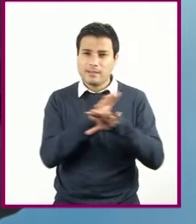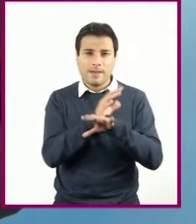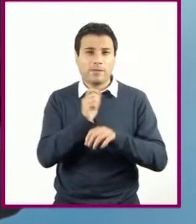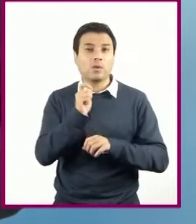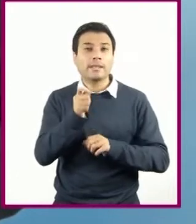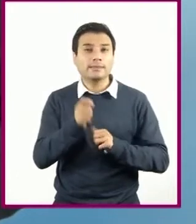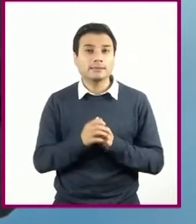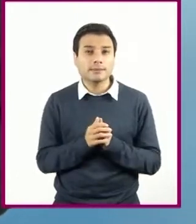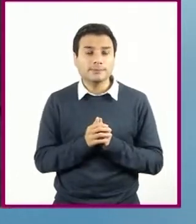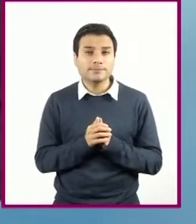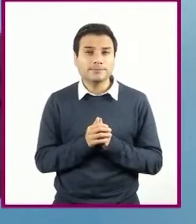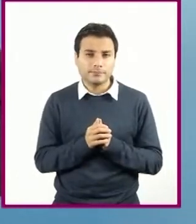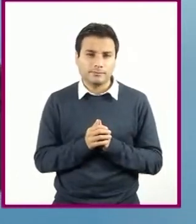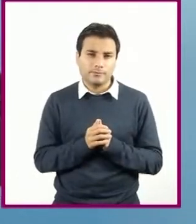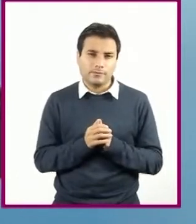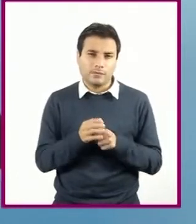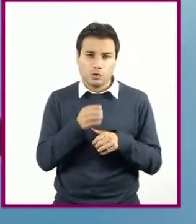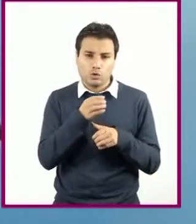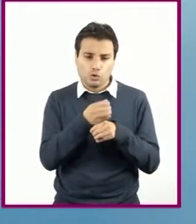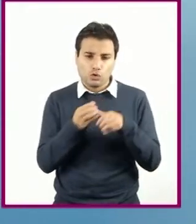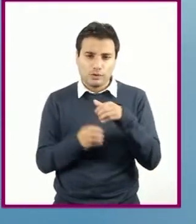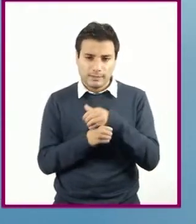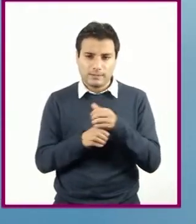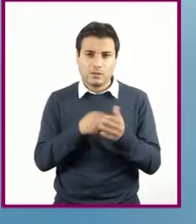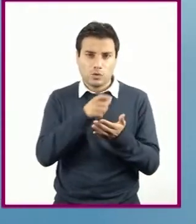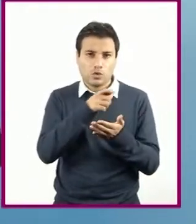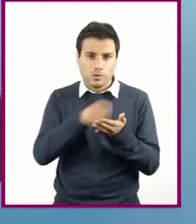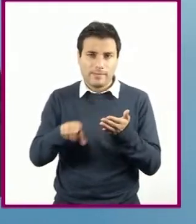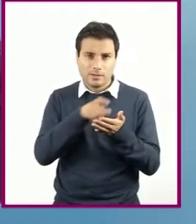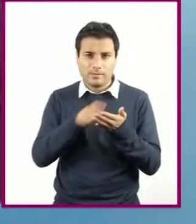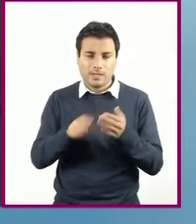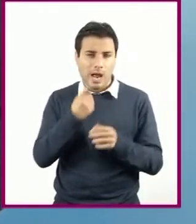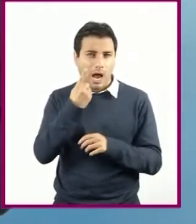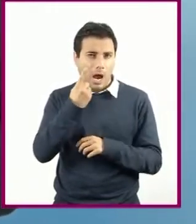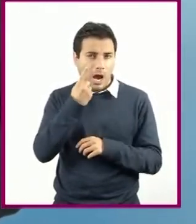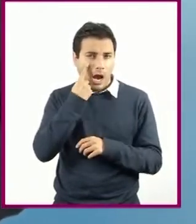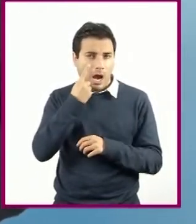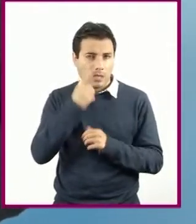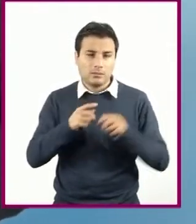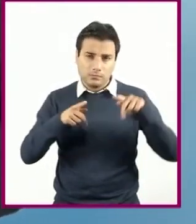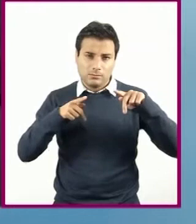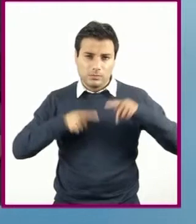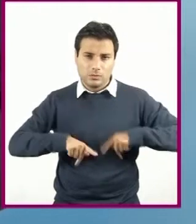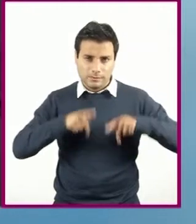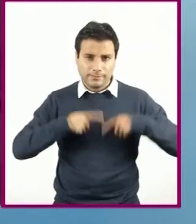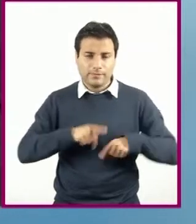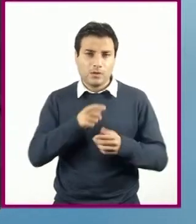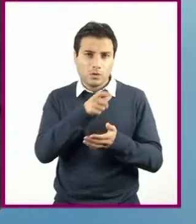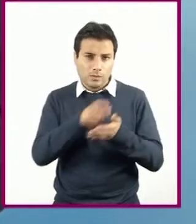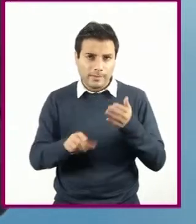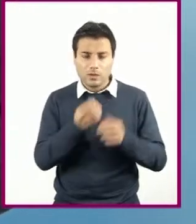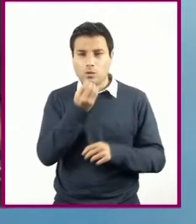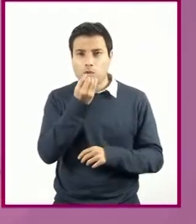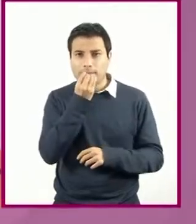de consumo, es decir, hubo una mayor demanda de productos alimentarios y de vestido, debido al